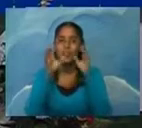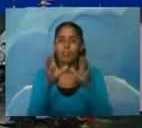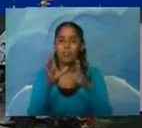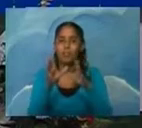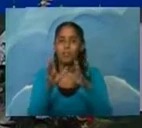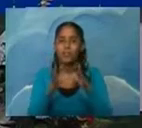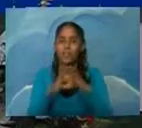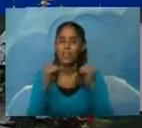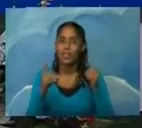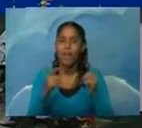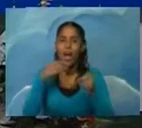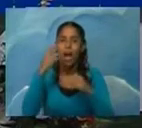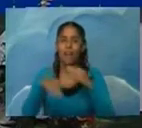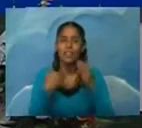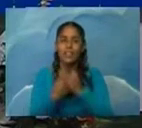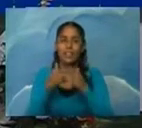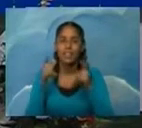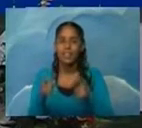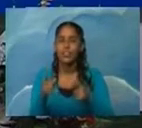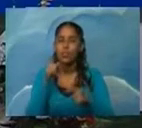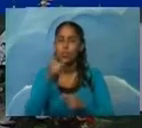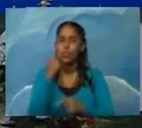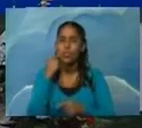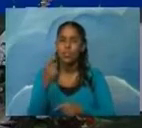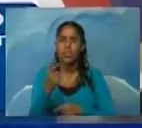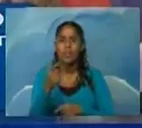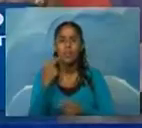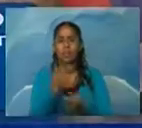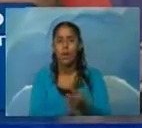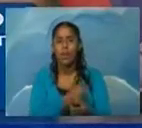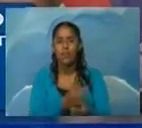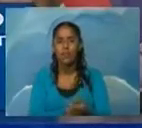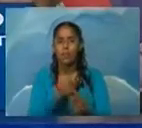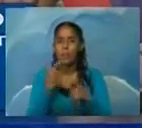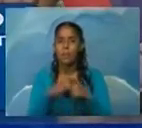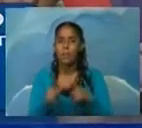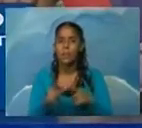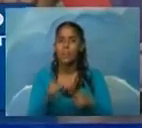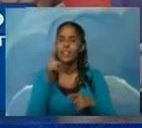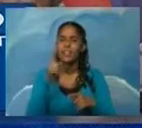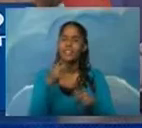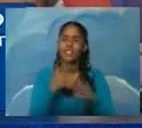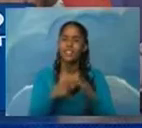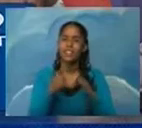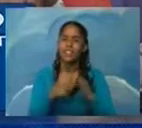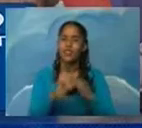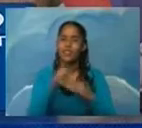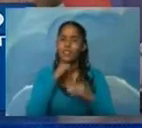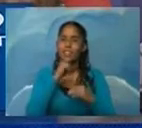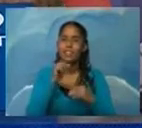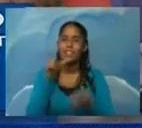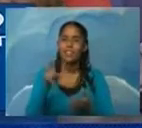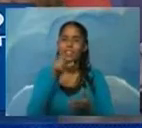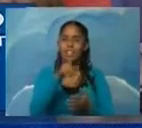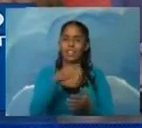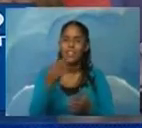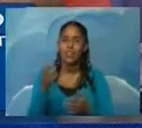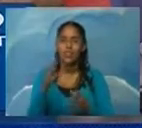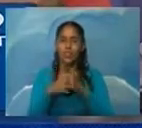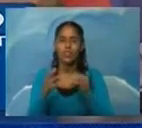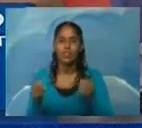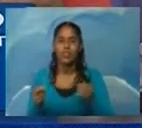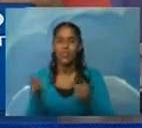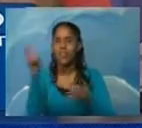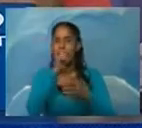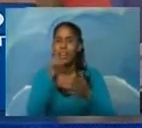la exposición. Usted dirá, ay, hermano Puerta, pero ¿y esas cosas es necesario que uno